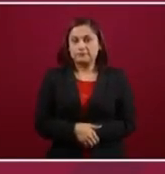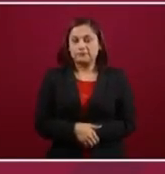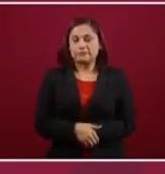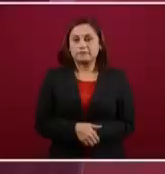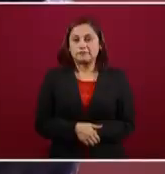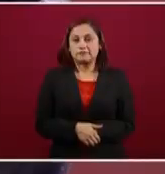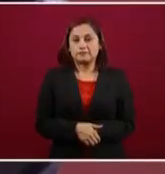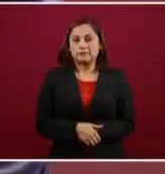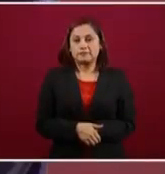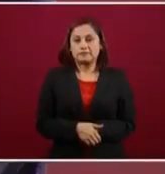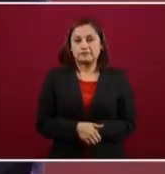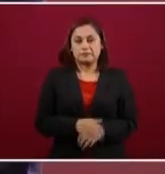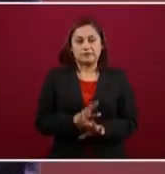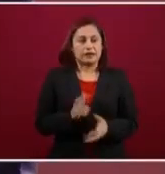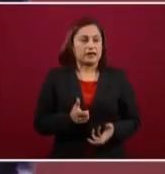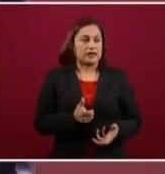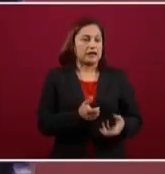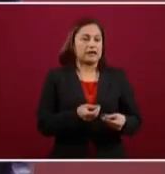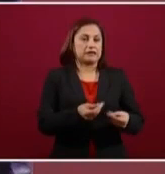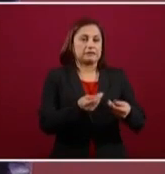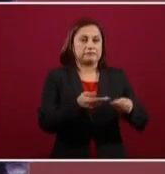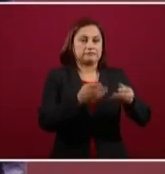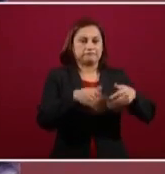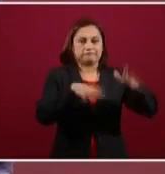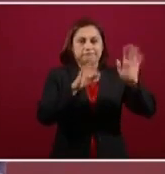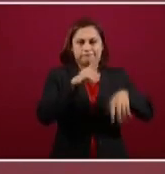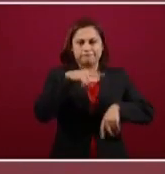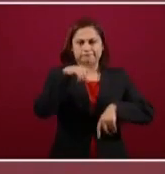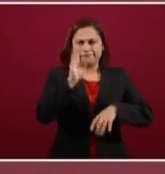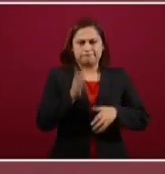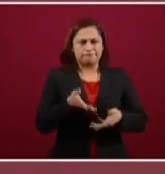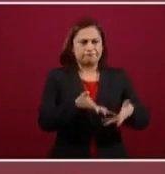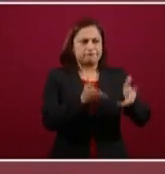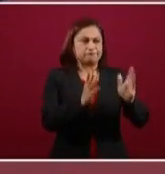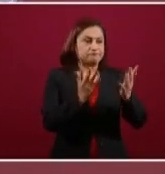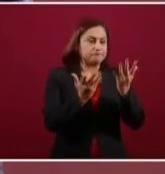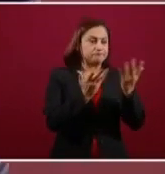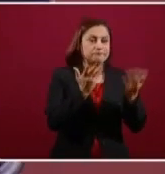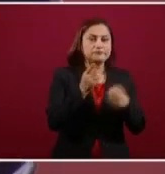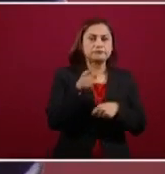relativamente fácil, pero aquí no, aquí hay orden